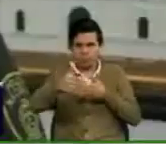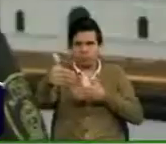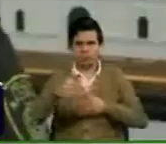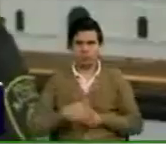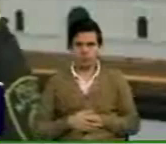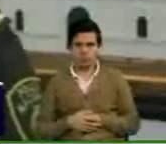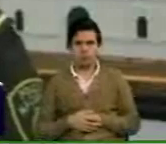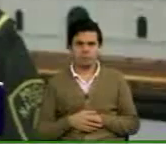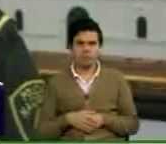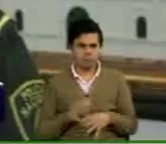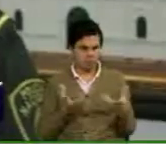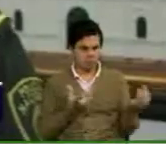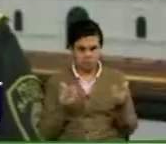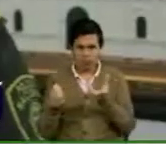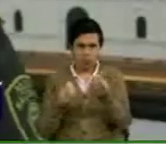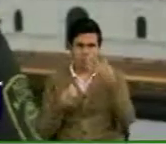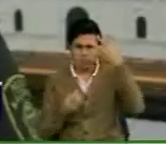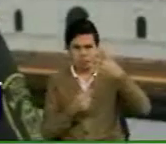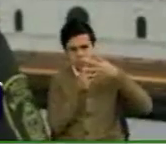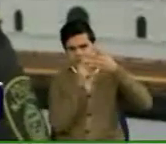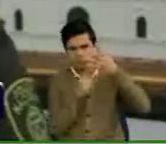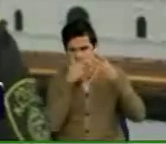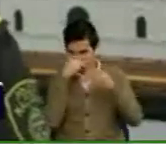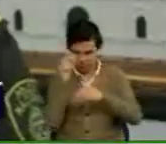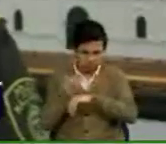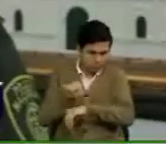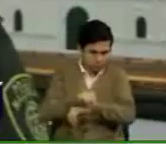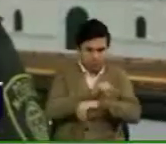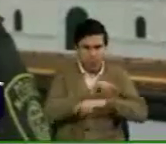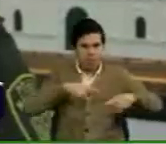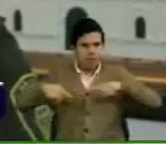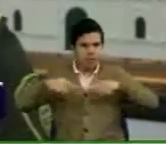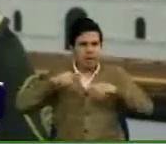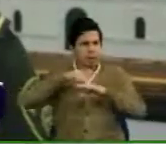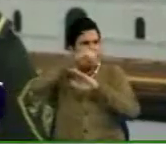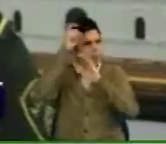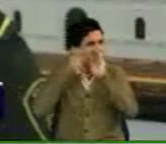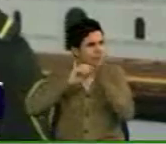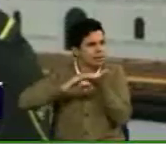con 4 equipos que se van a conformar para el control de la publicidad. Son equipos